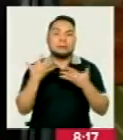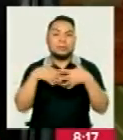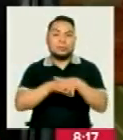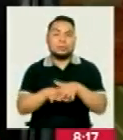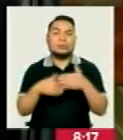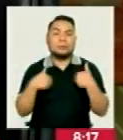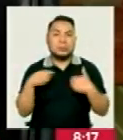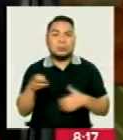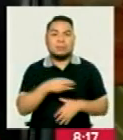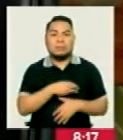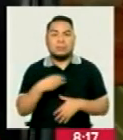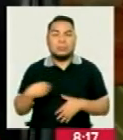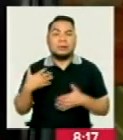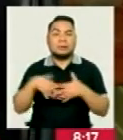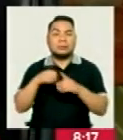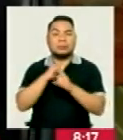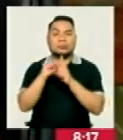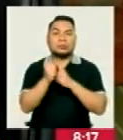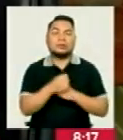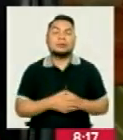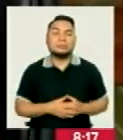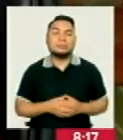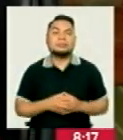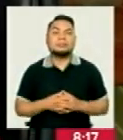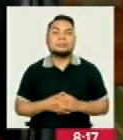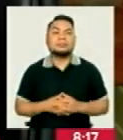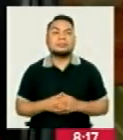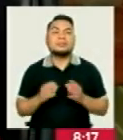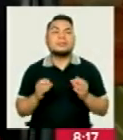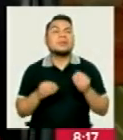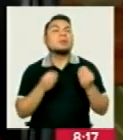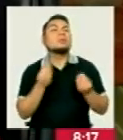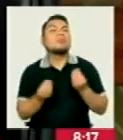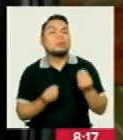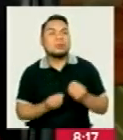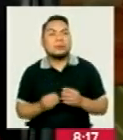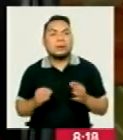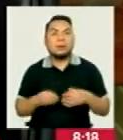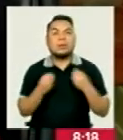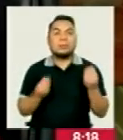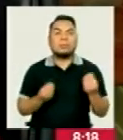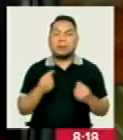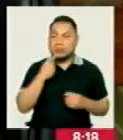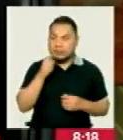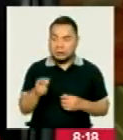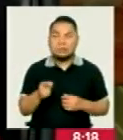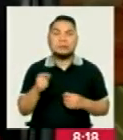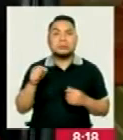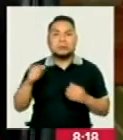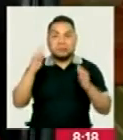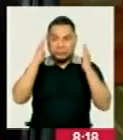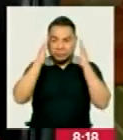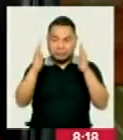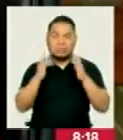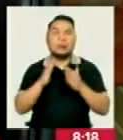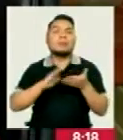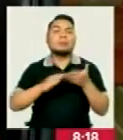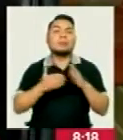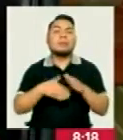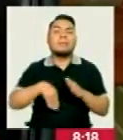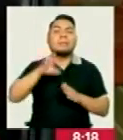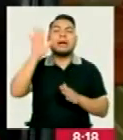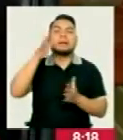tiene el Ministerio de Desarrollo e Inclusión Social. ¿Por qué? Porque justamente atiende a la población